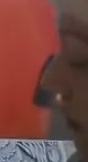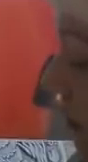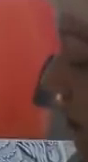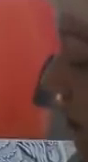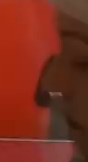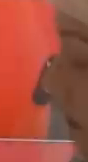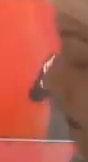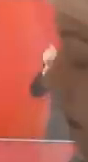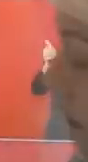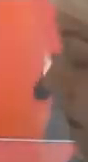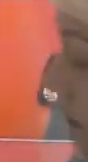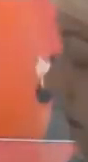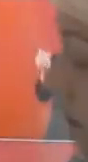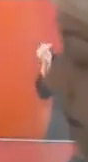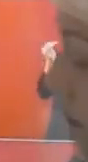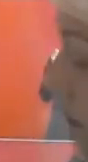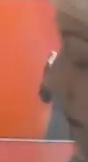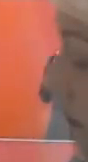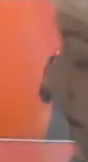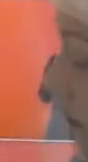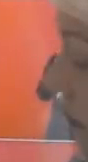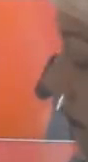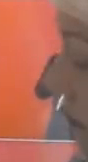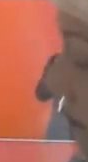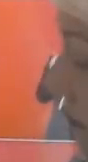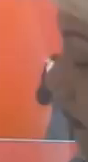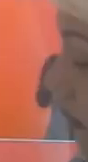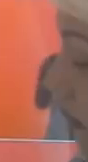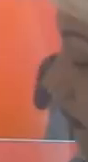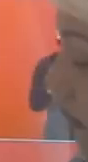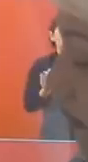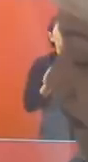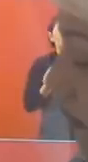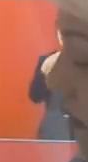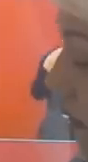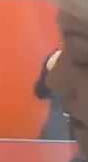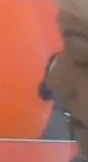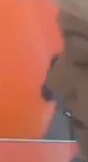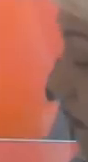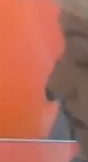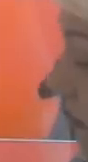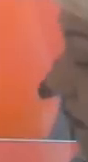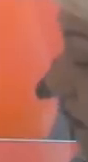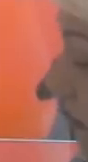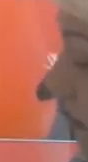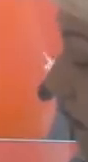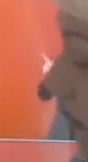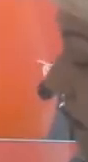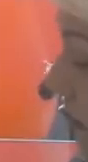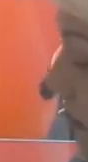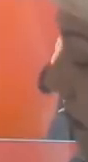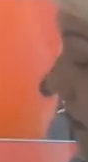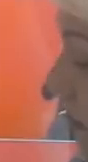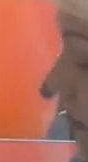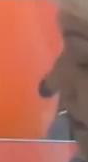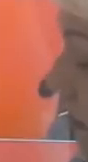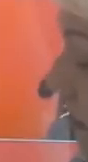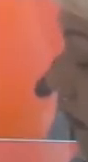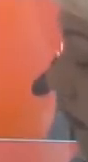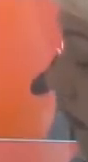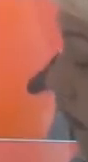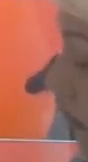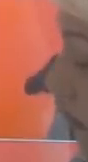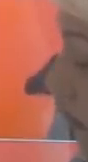resguardados, cuidándose, no salir tanto a la calle, tampoco estar mucho